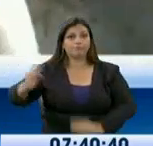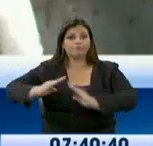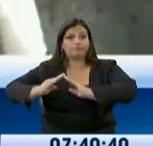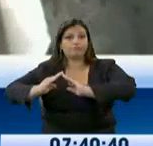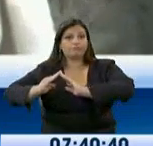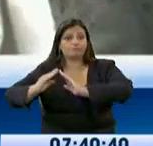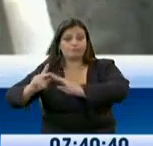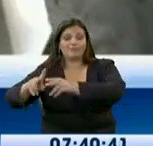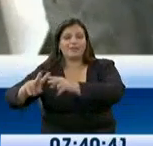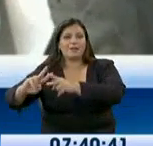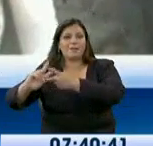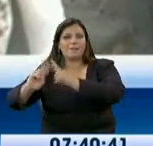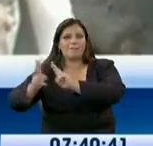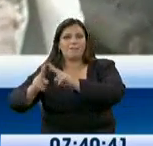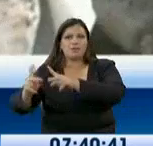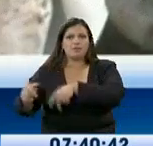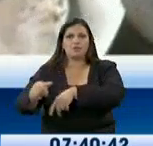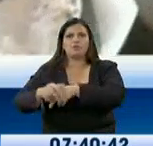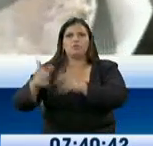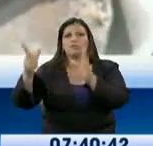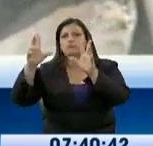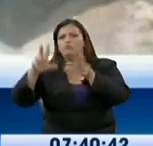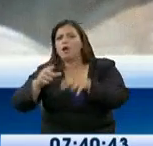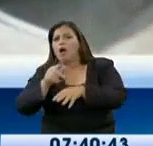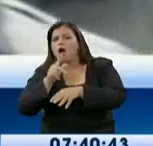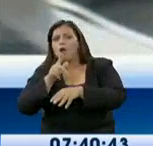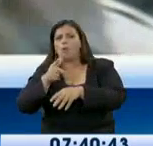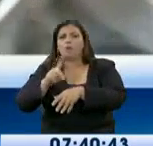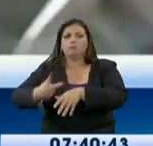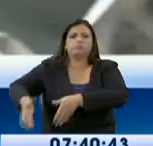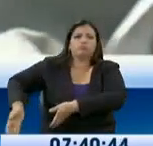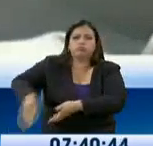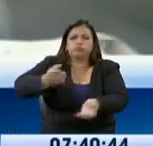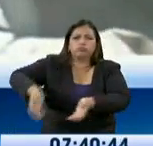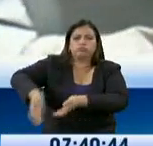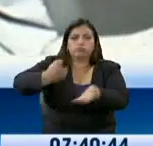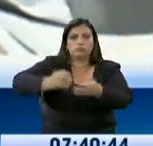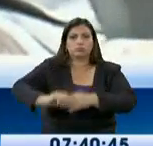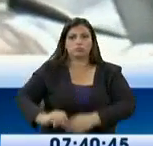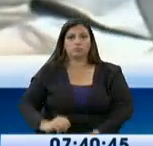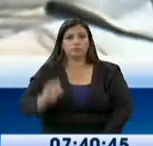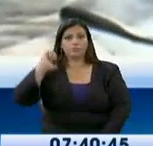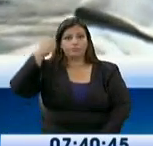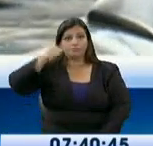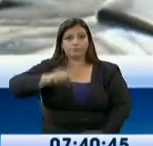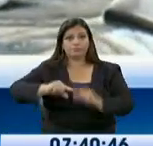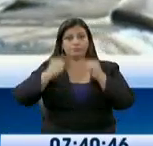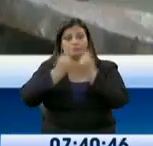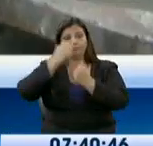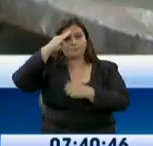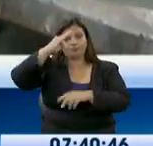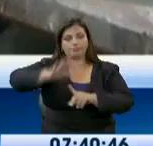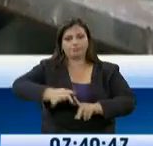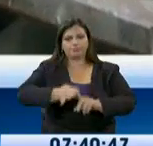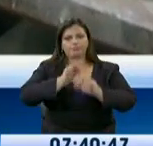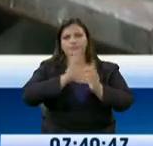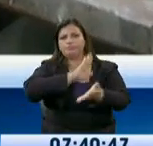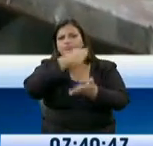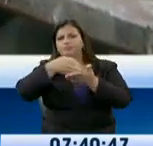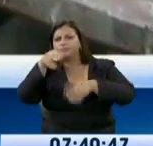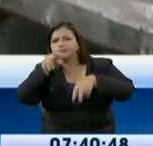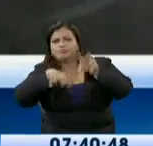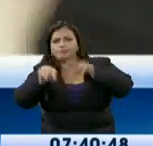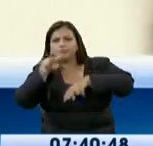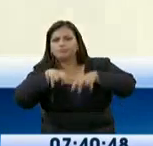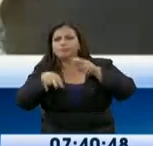peor. Al día siguiente, personal de policía judicial y de criminalística inspeccionaban los escombros y recogían muestras